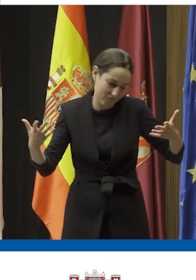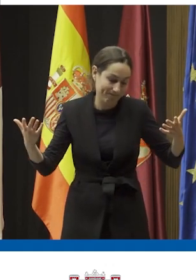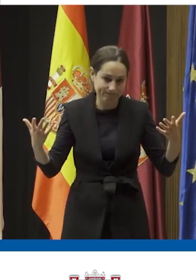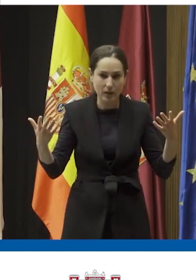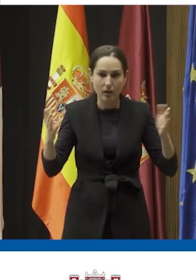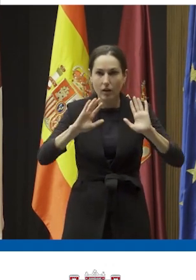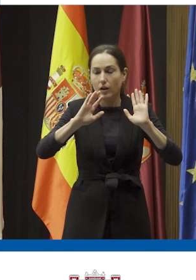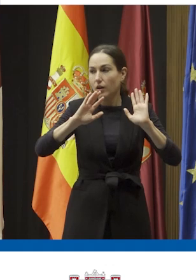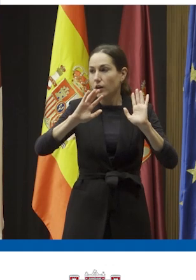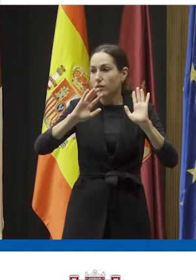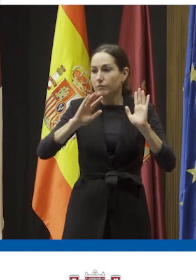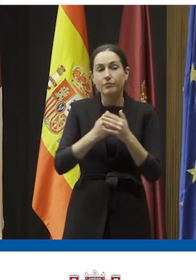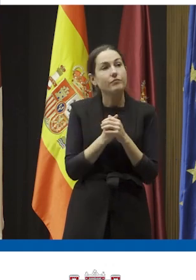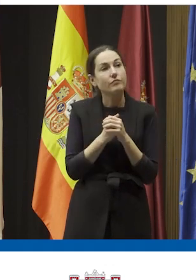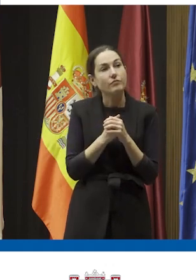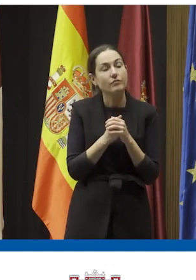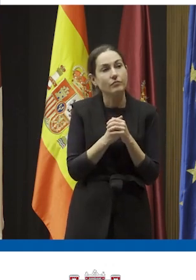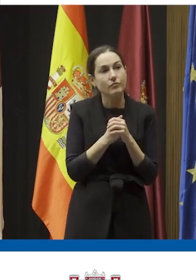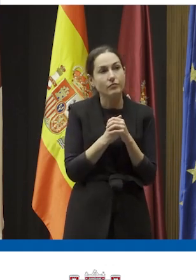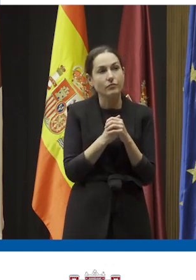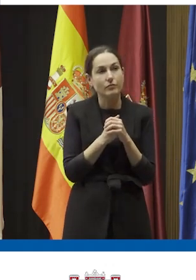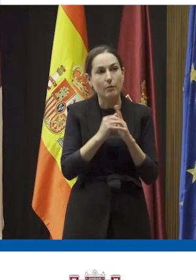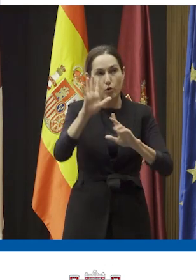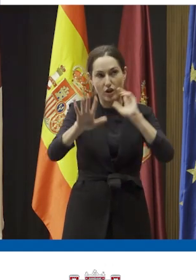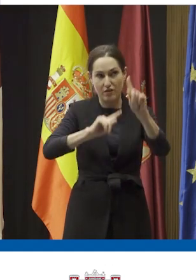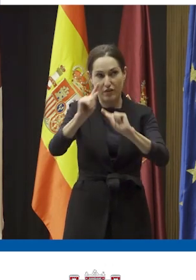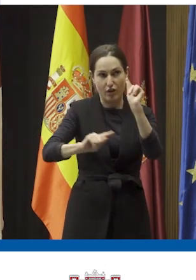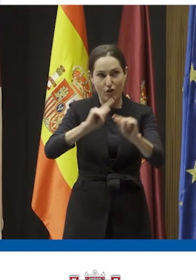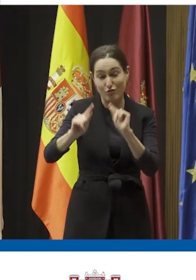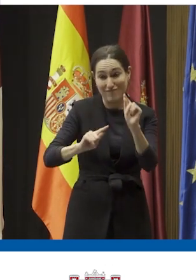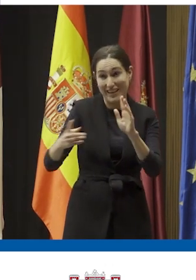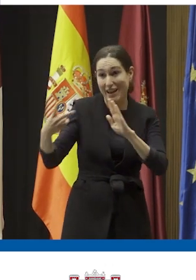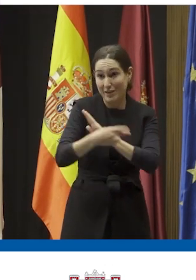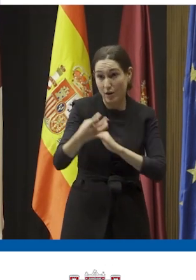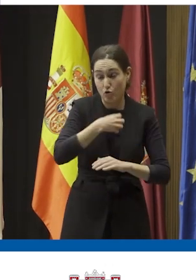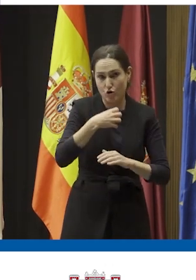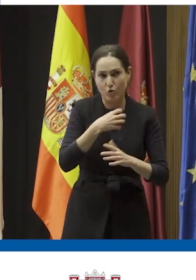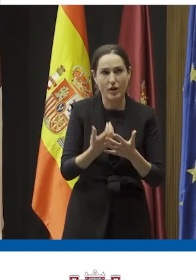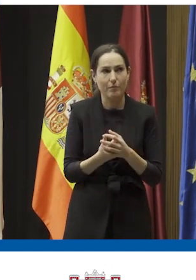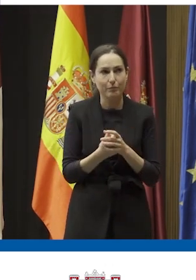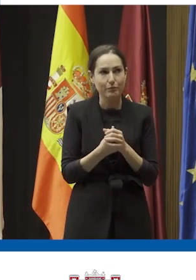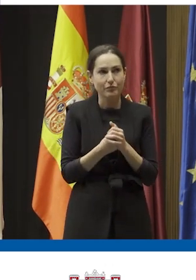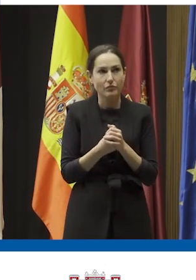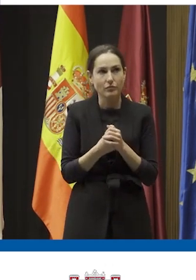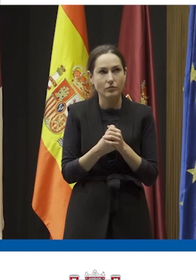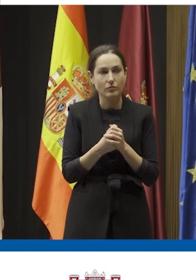quirúrgicos morían 8. Una infección inevitable. Bueno, pues que otra